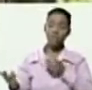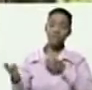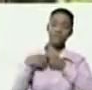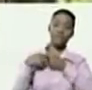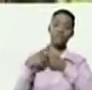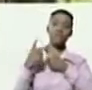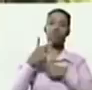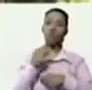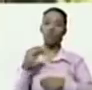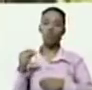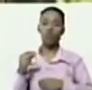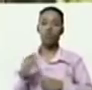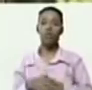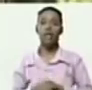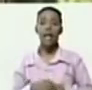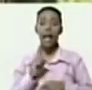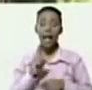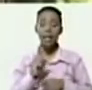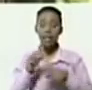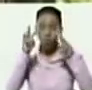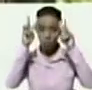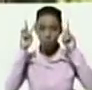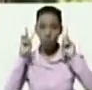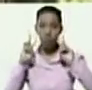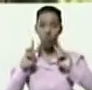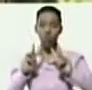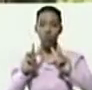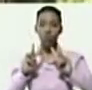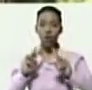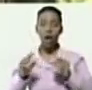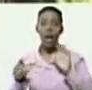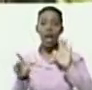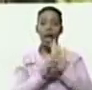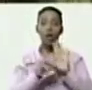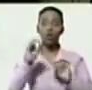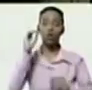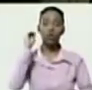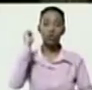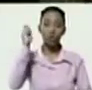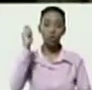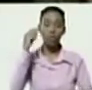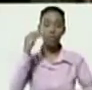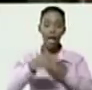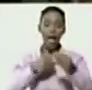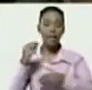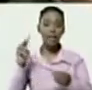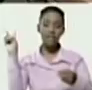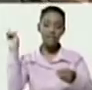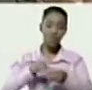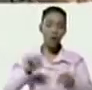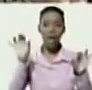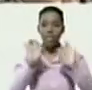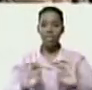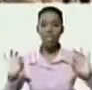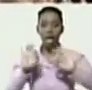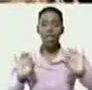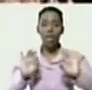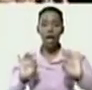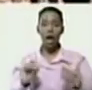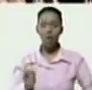Era la inmunidad de un presidente. La Constitución me hace inviolable.